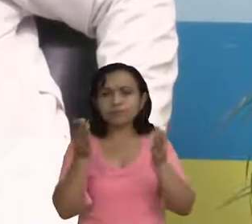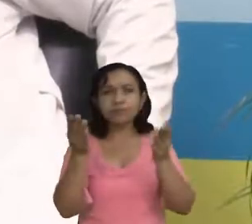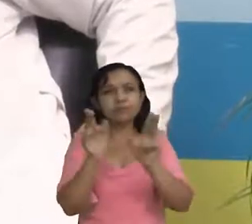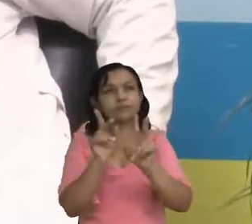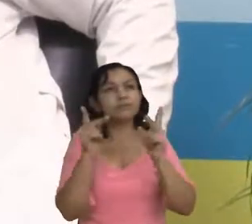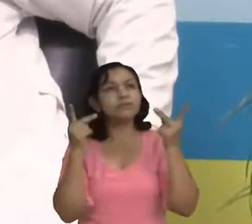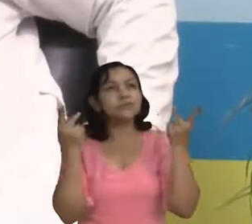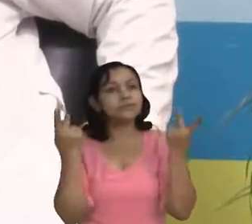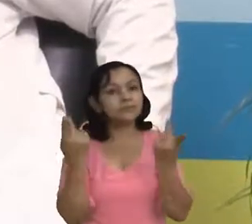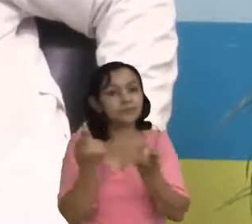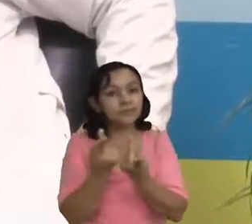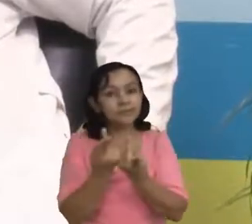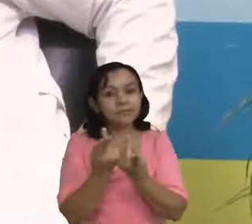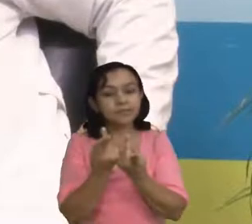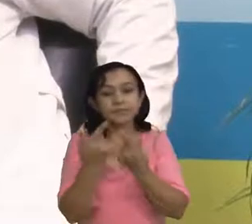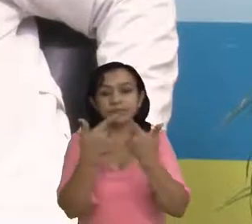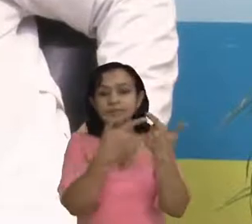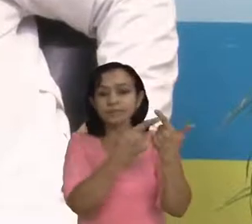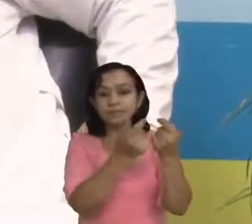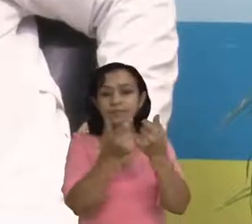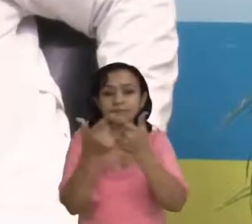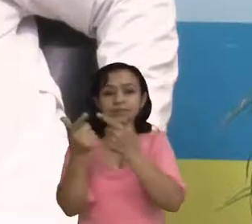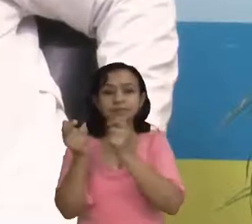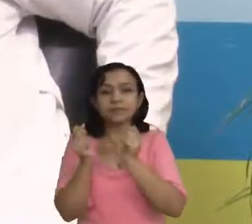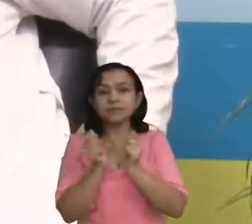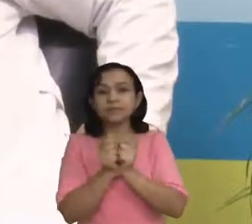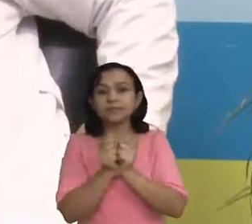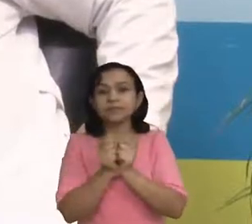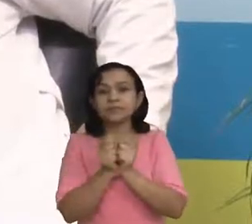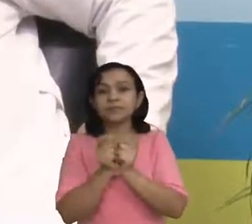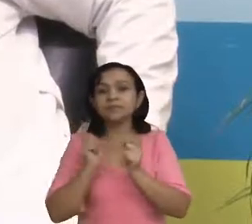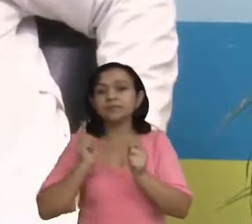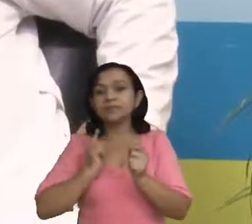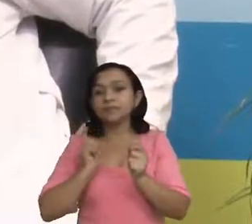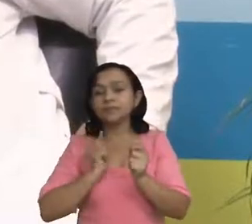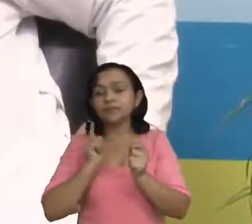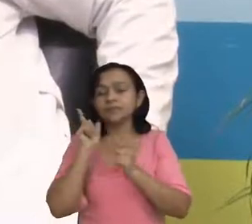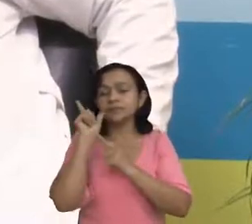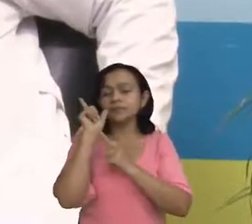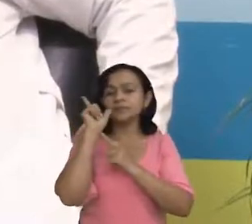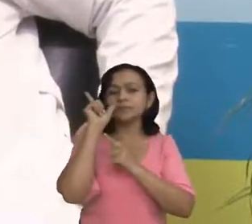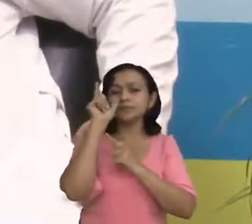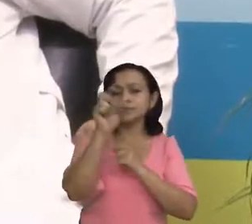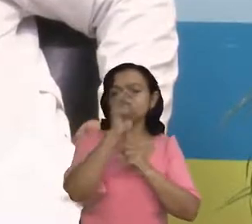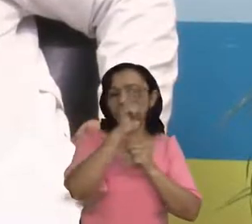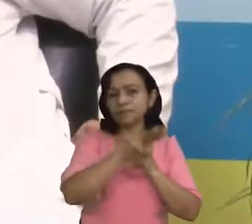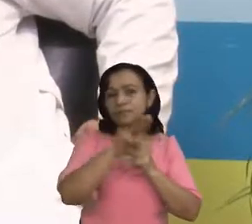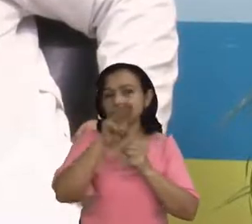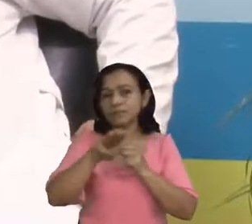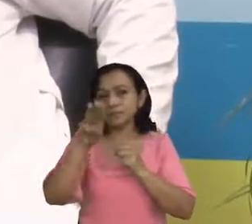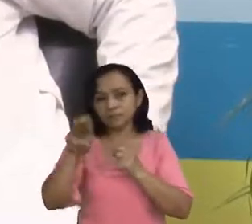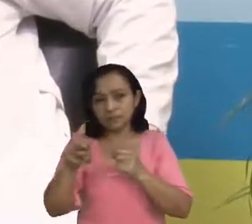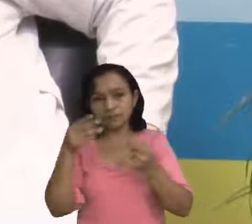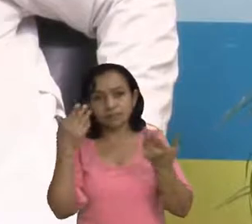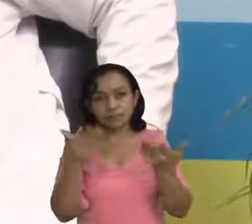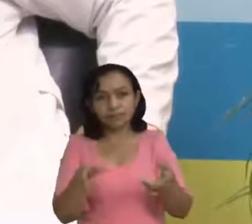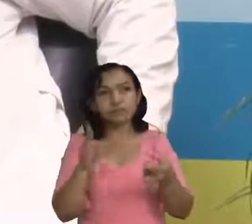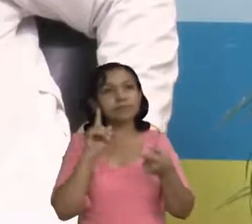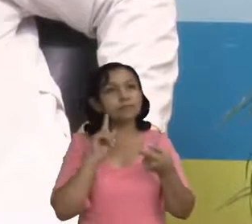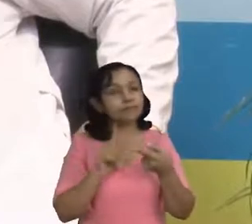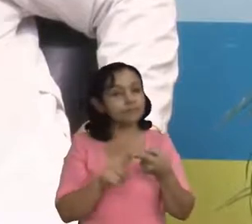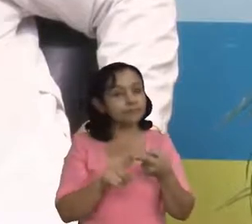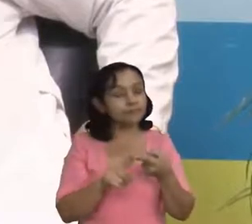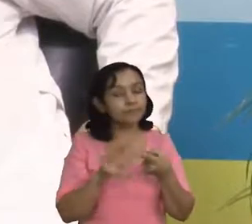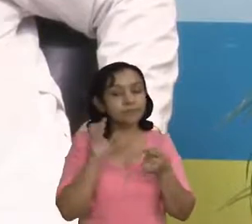población, haciendo brigada, ¿verdad? Hemos llegado hasta lugares recónditos de Matagalpa, hemos llegado a lugares recónditos